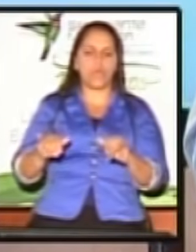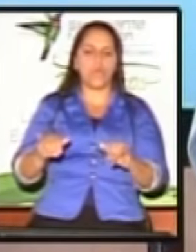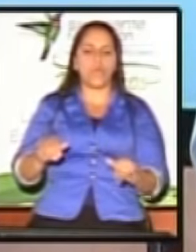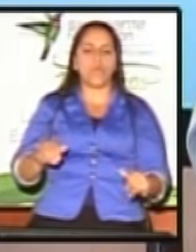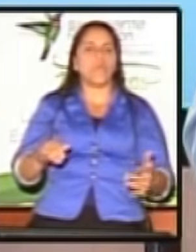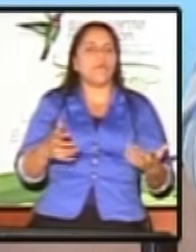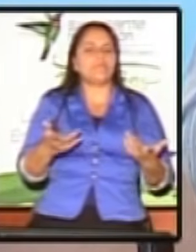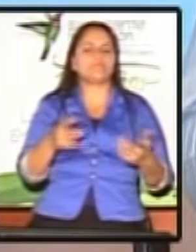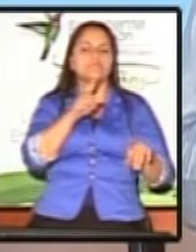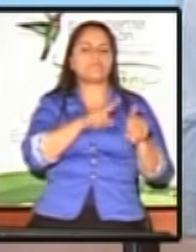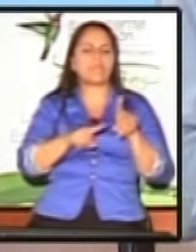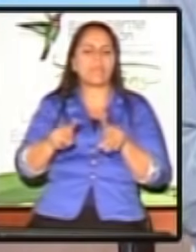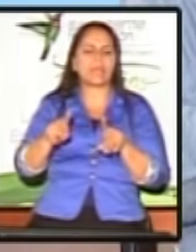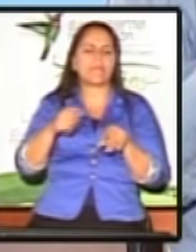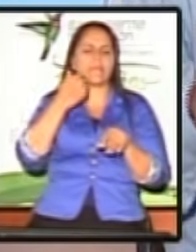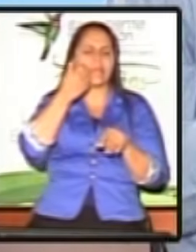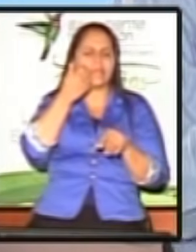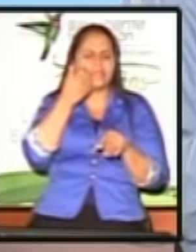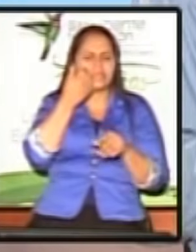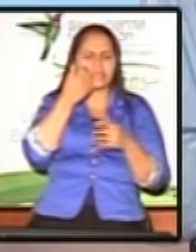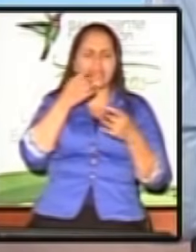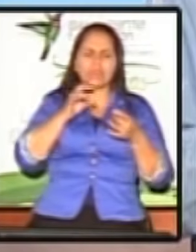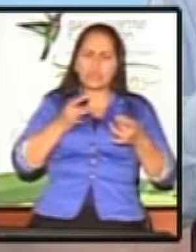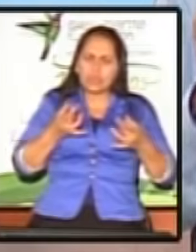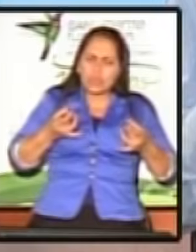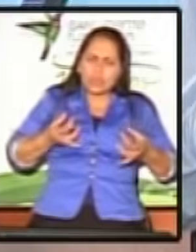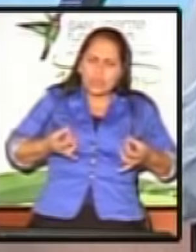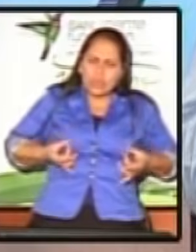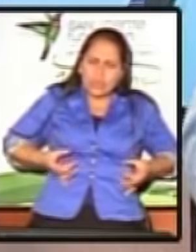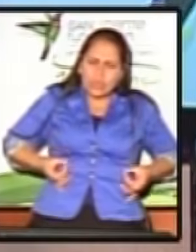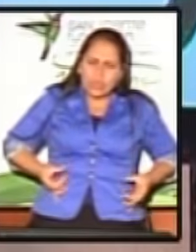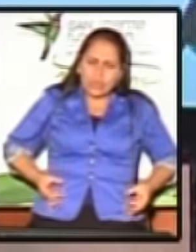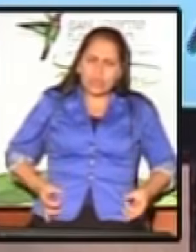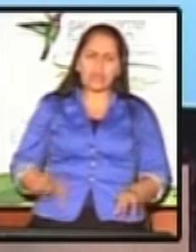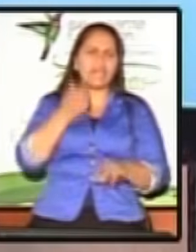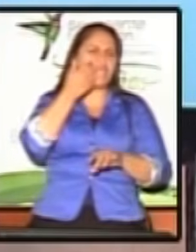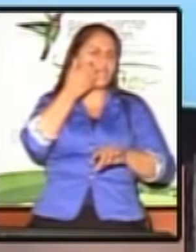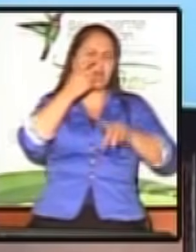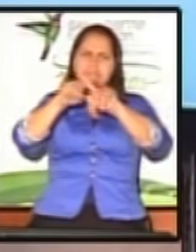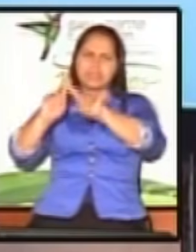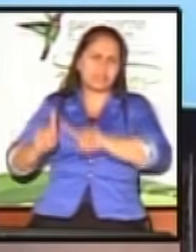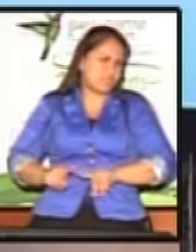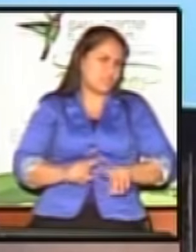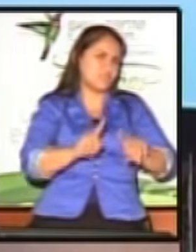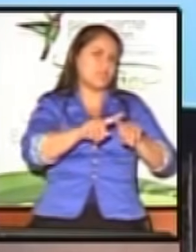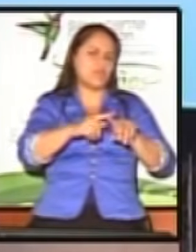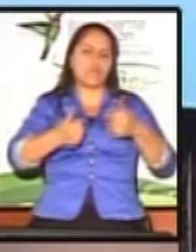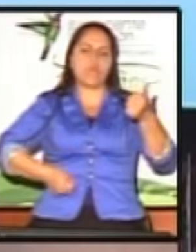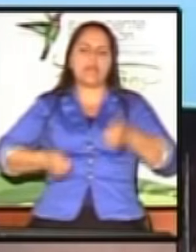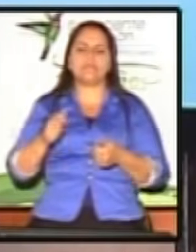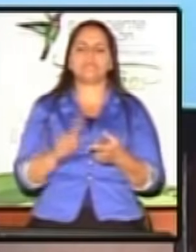nos interconsultan los internistas con otras enfermedades, los cirujanos con otras enfermedades. ¿Cuál es,